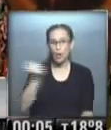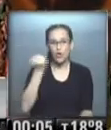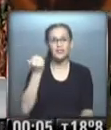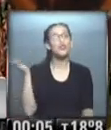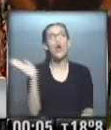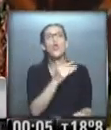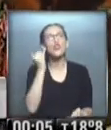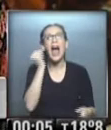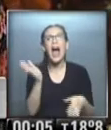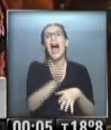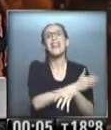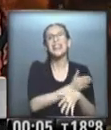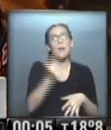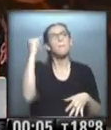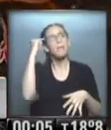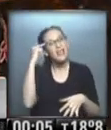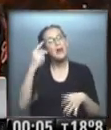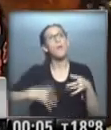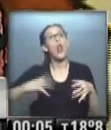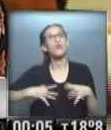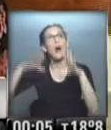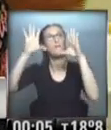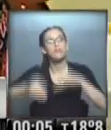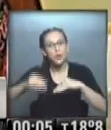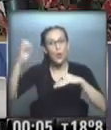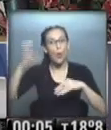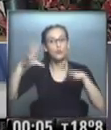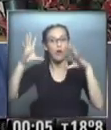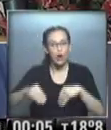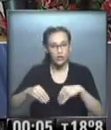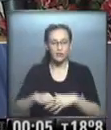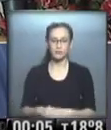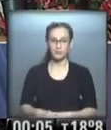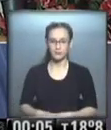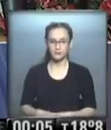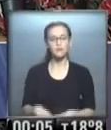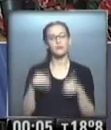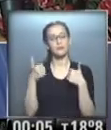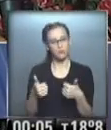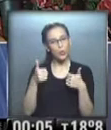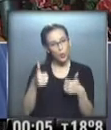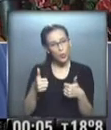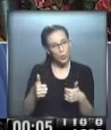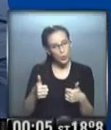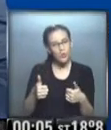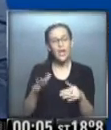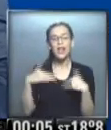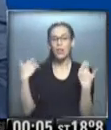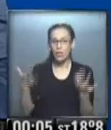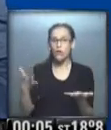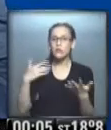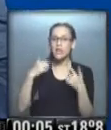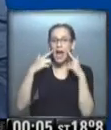todo previsto para que la operación comience puntualmente. Excelente, estaremos entonces atentos a lo